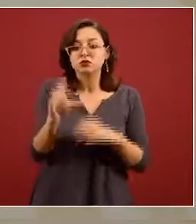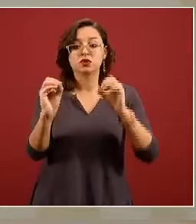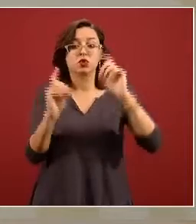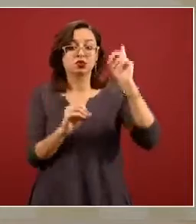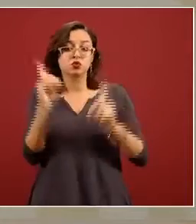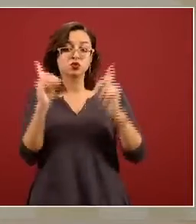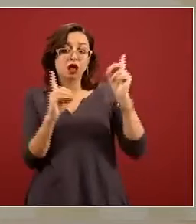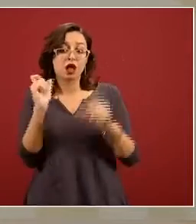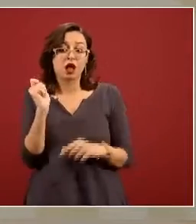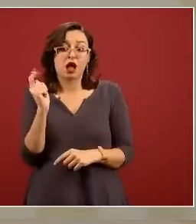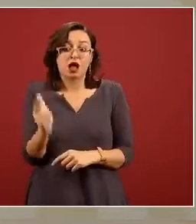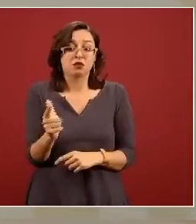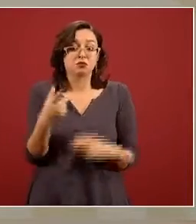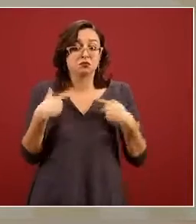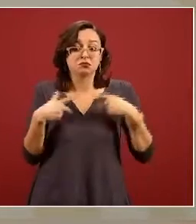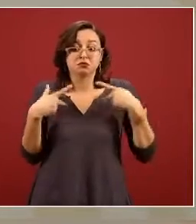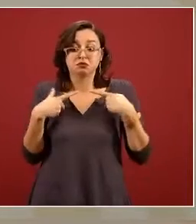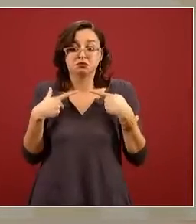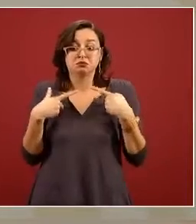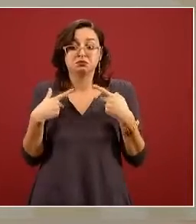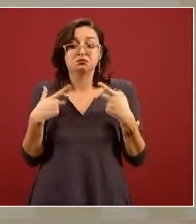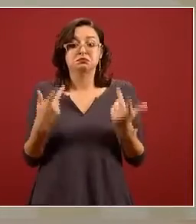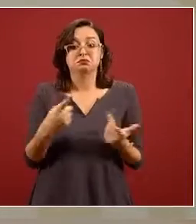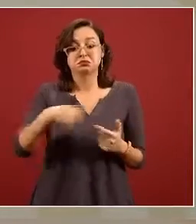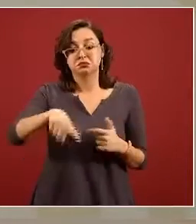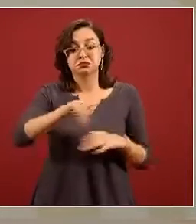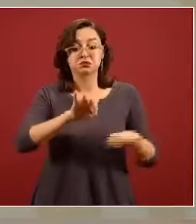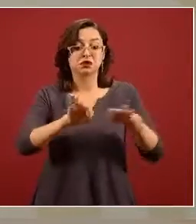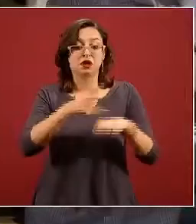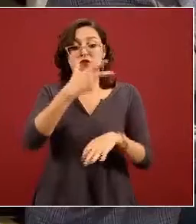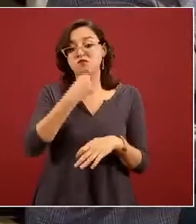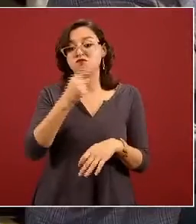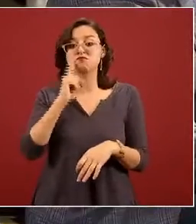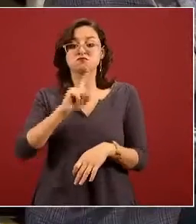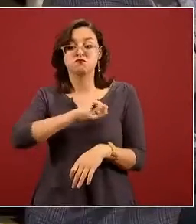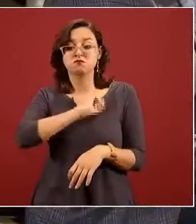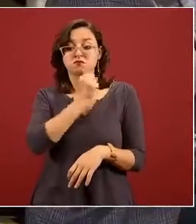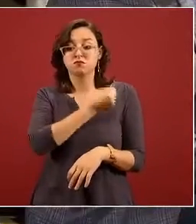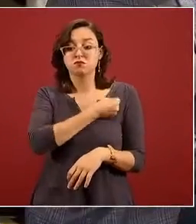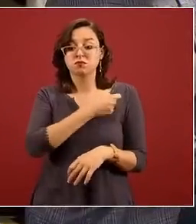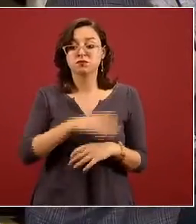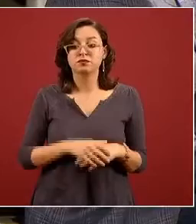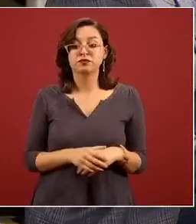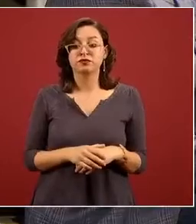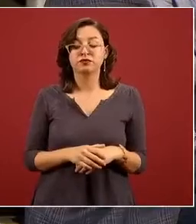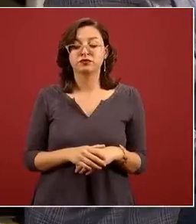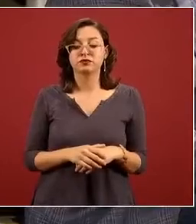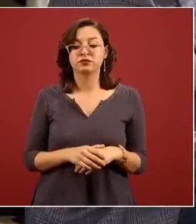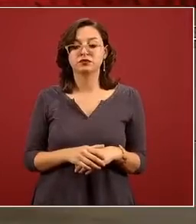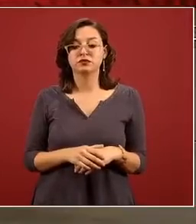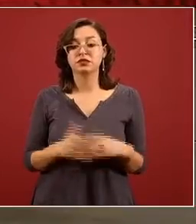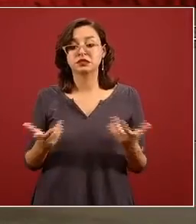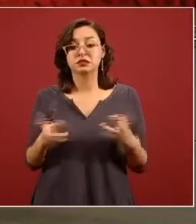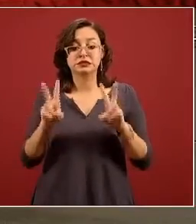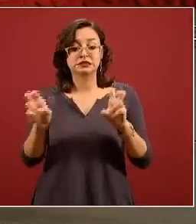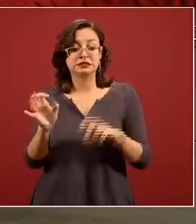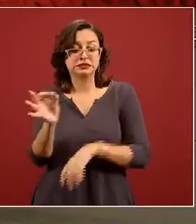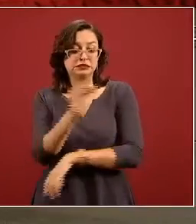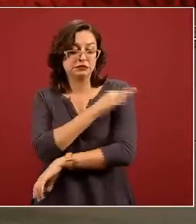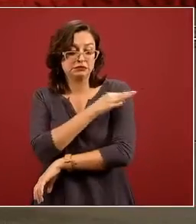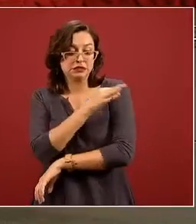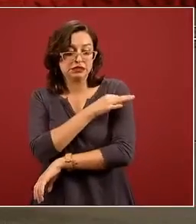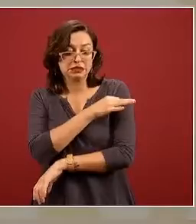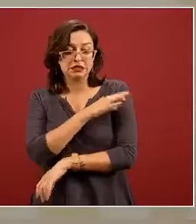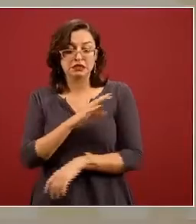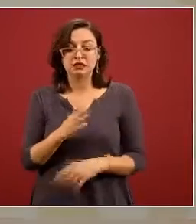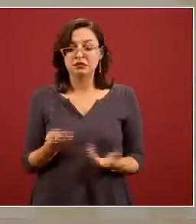existiera por parte de cualquier persona, en este caso de trabajadoras y trabajadores de la salud. sobre este tema de la vacuna BCG. Para